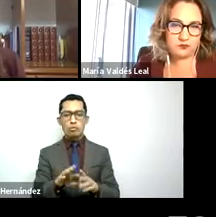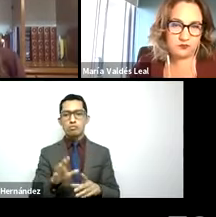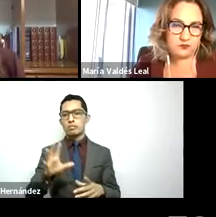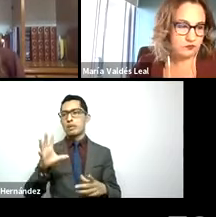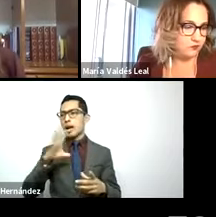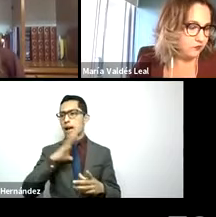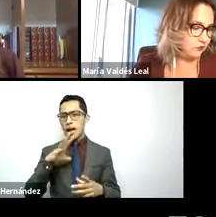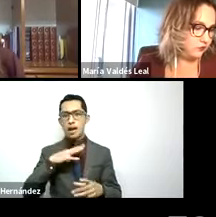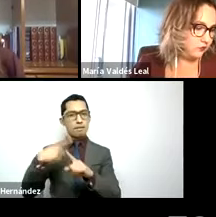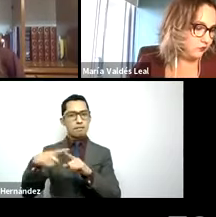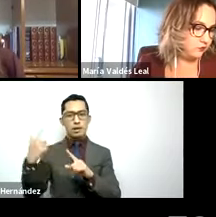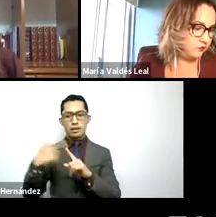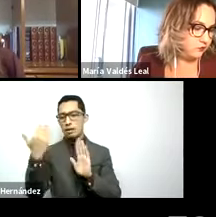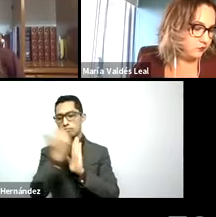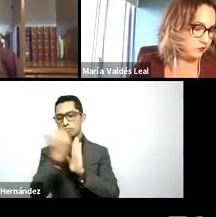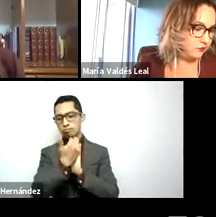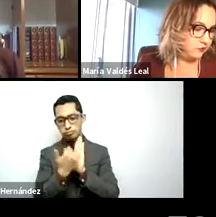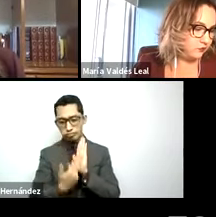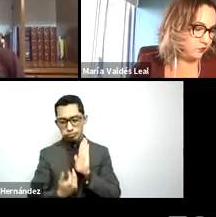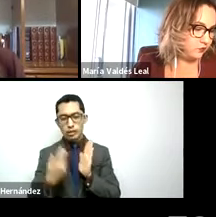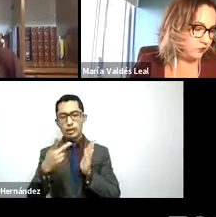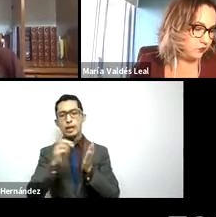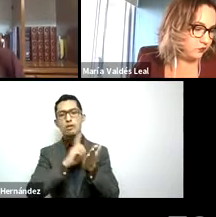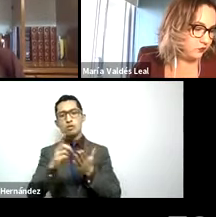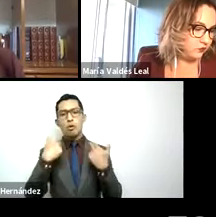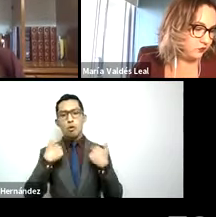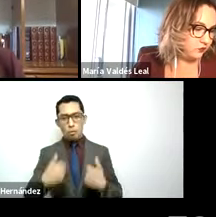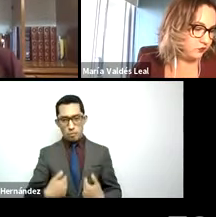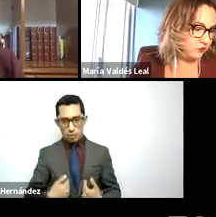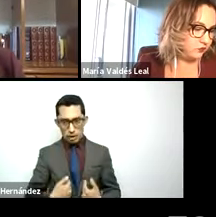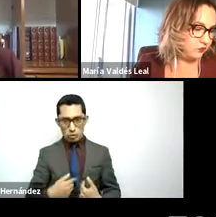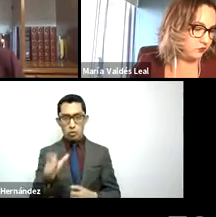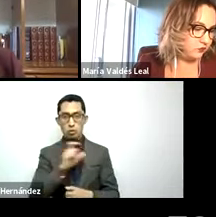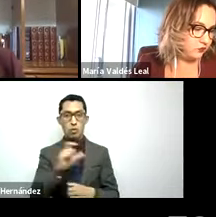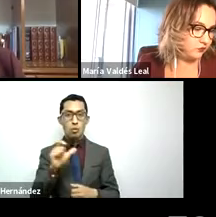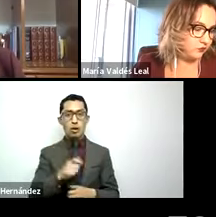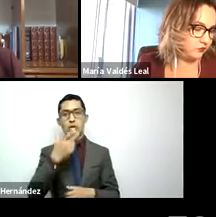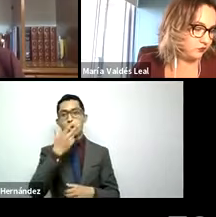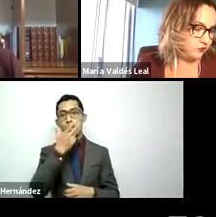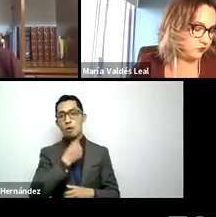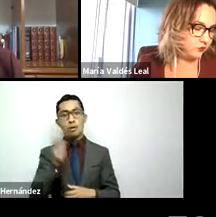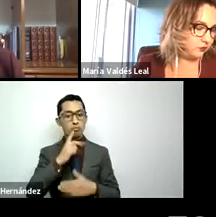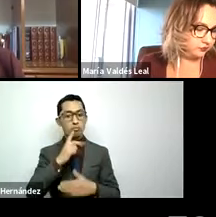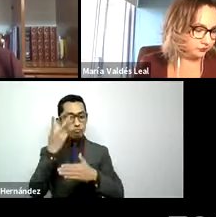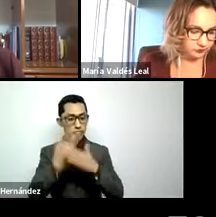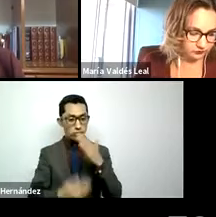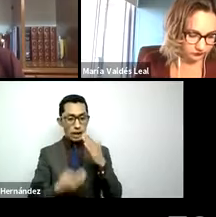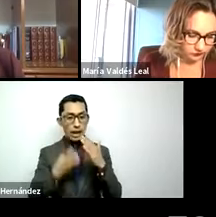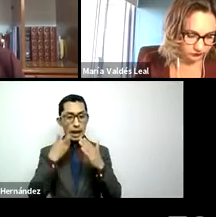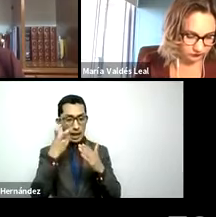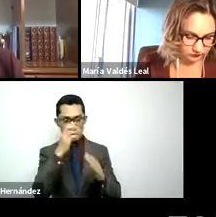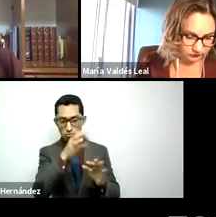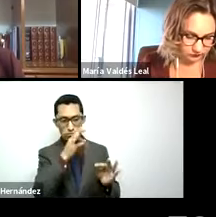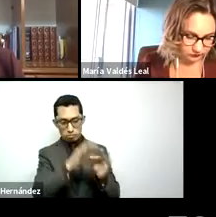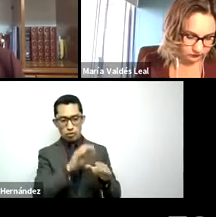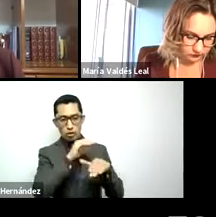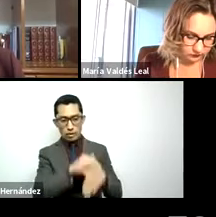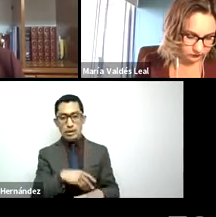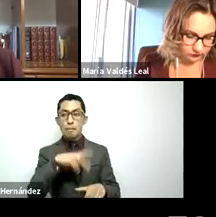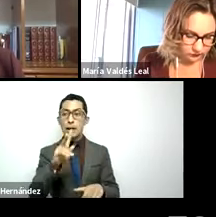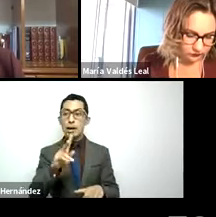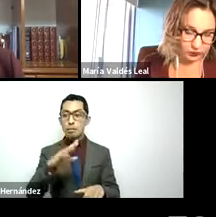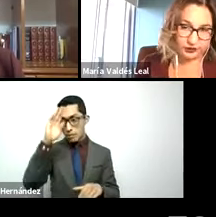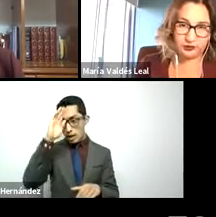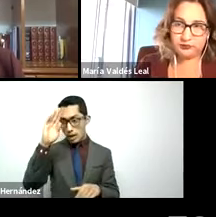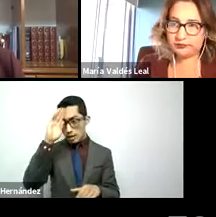los estándares de derechos humanos. Es decir, el que yo aplique la perspectiva de género de ningún modo implica que yo pueda